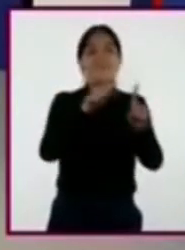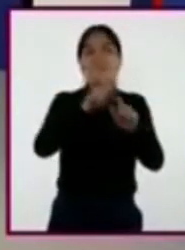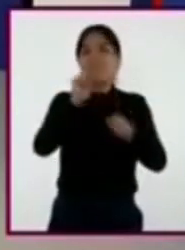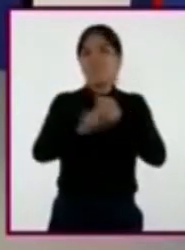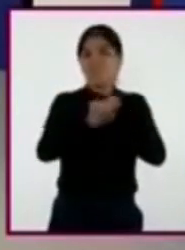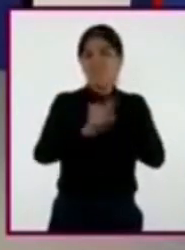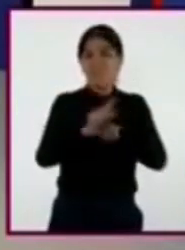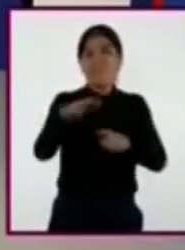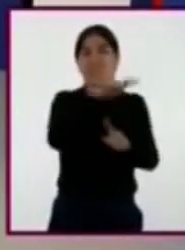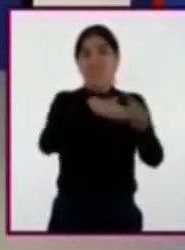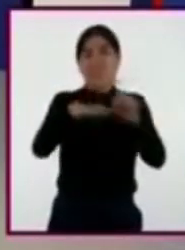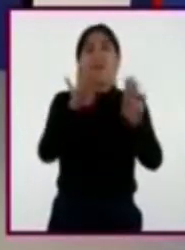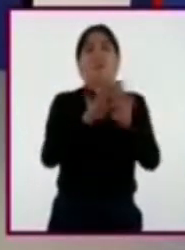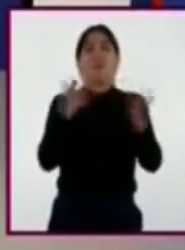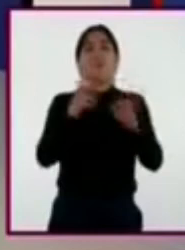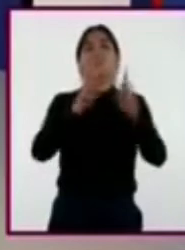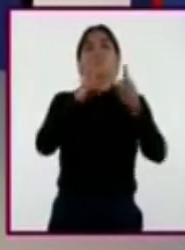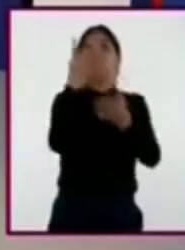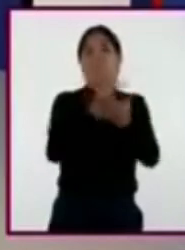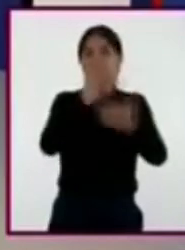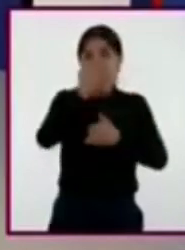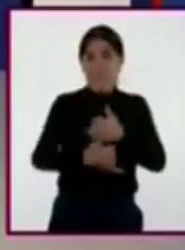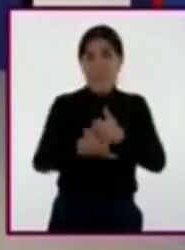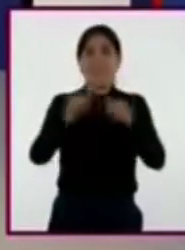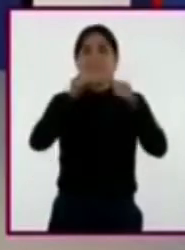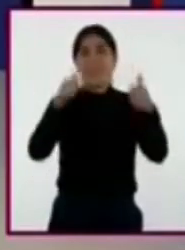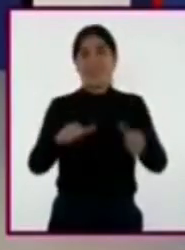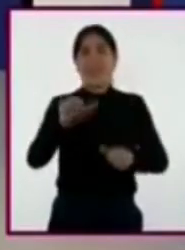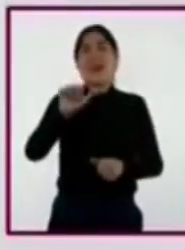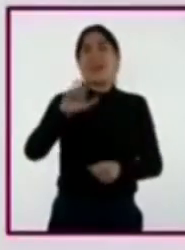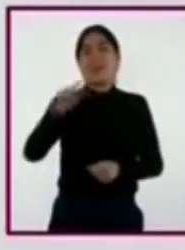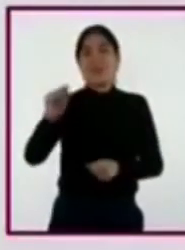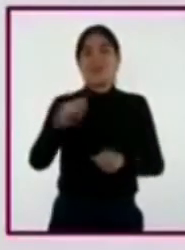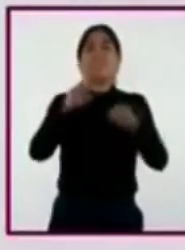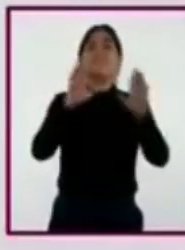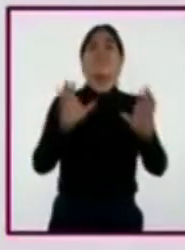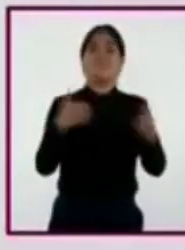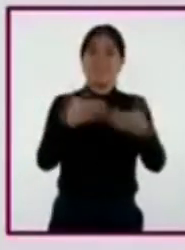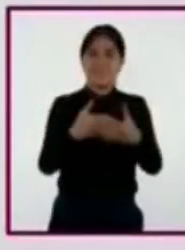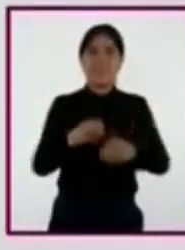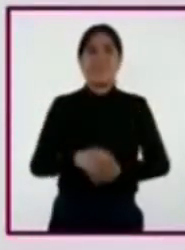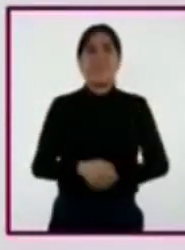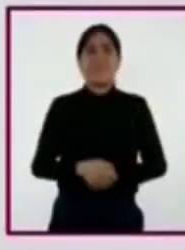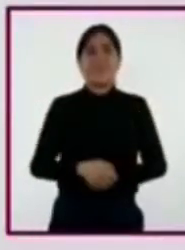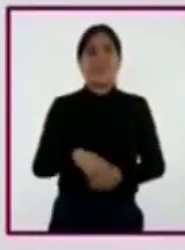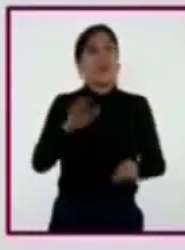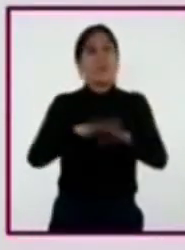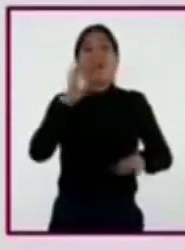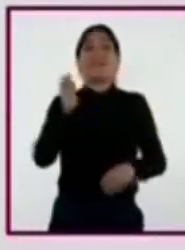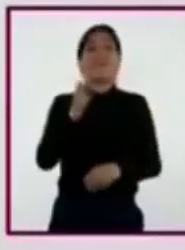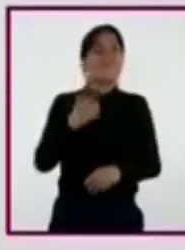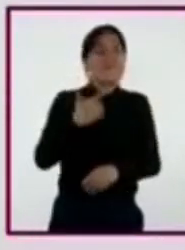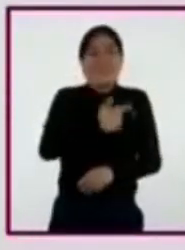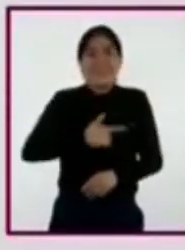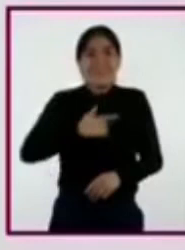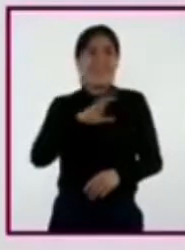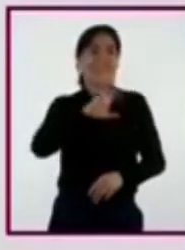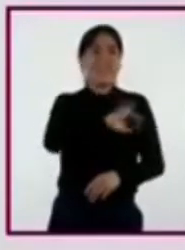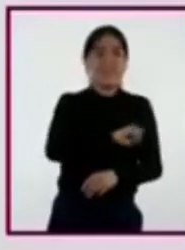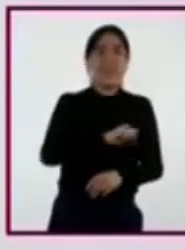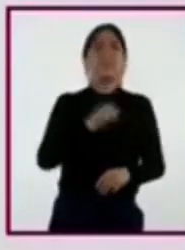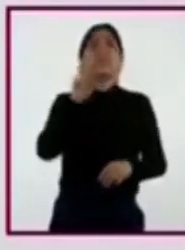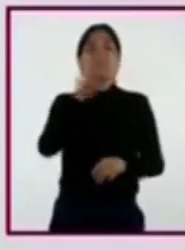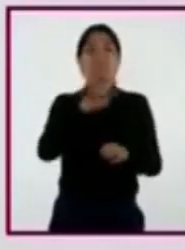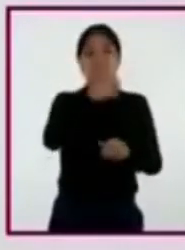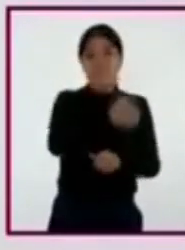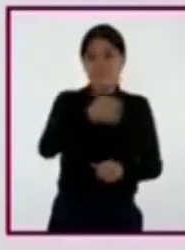la elaboración de un proyecto artístico, arte colectivo. Lo más emocionante es que los diferentes artistas,